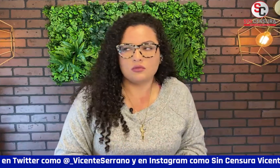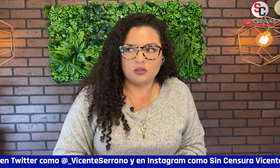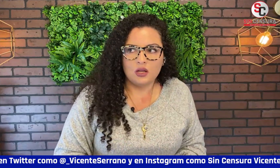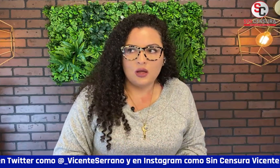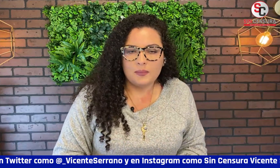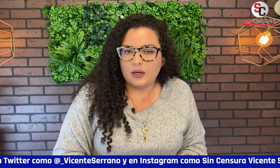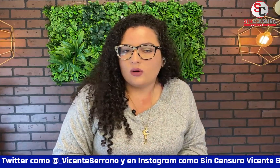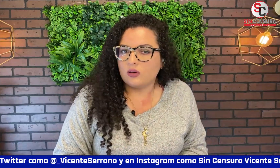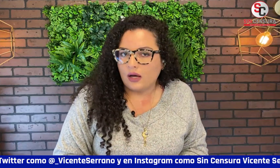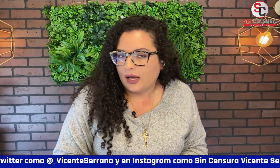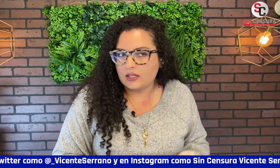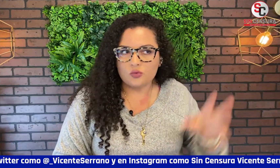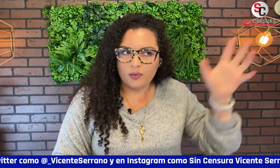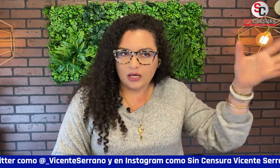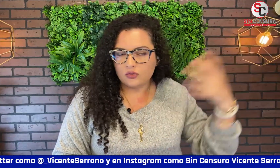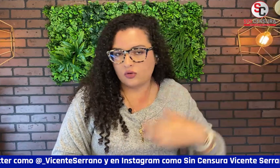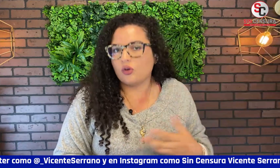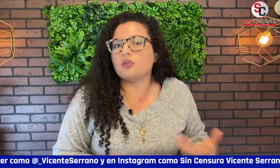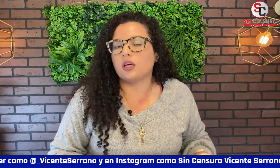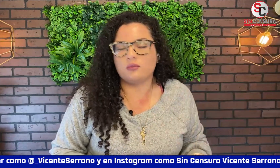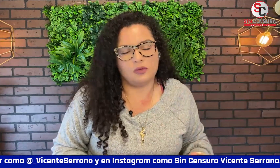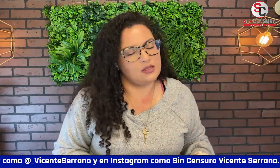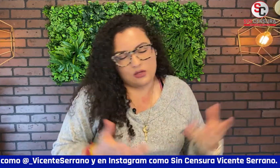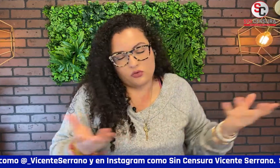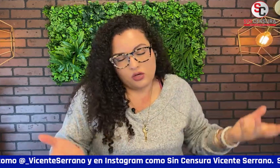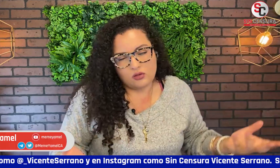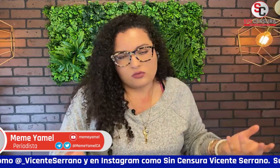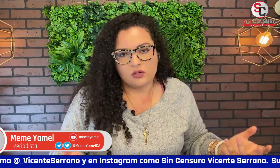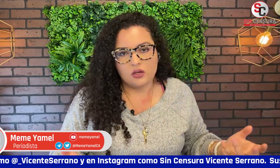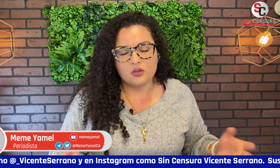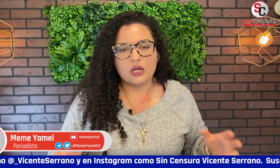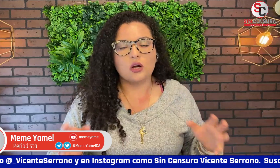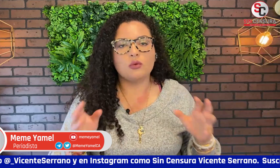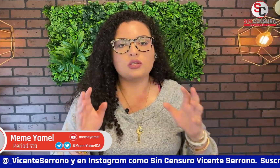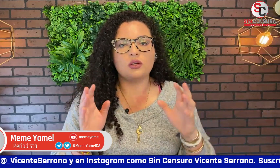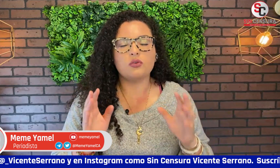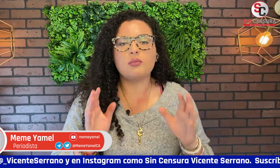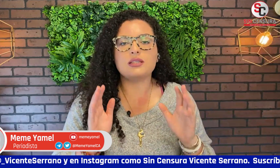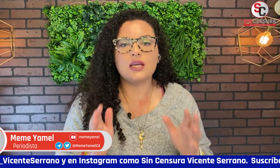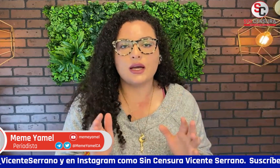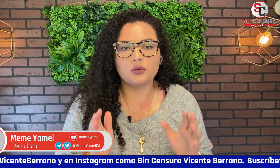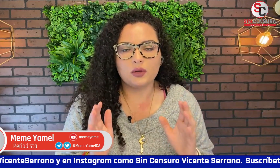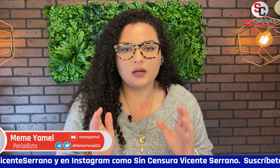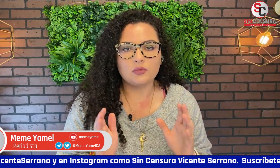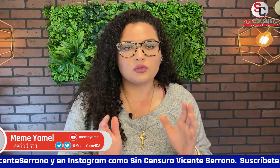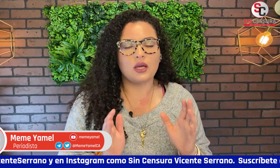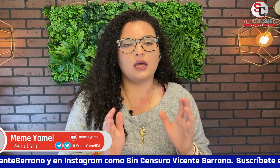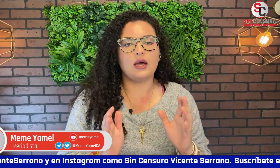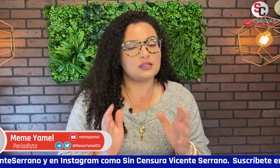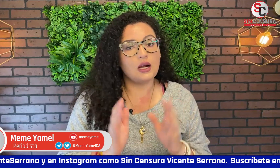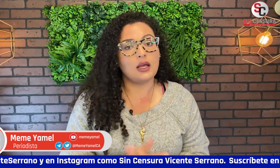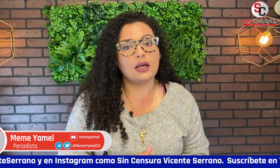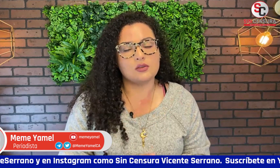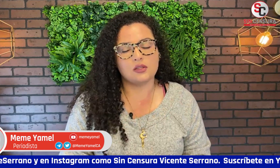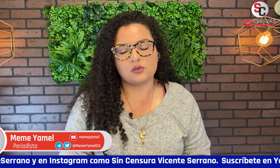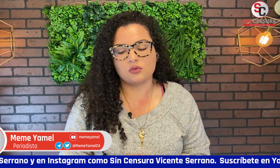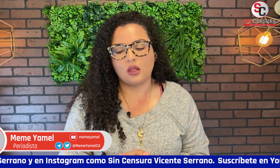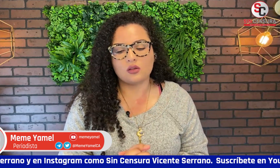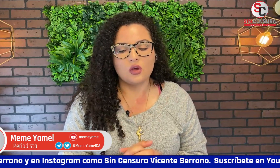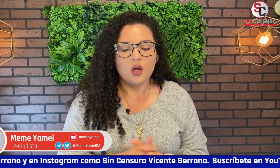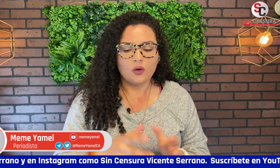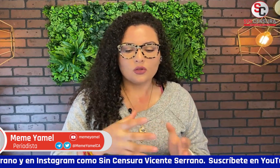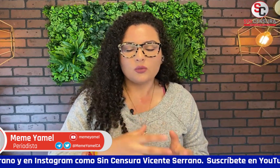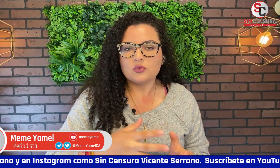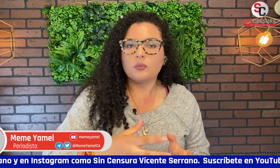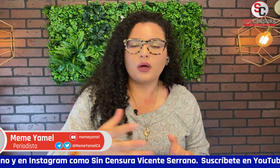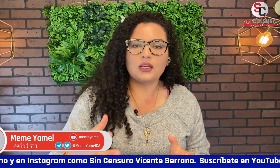Unidos. Pero, ese es un país, yo soy otro, que Estados Unidos. O sea, como si de forma ciega tuviéramos que hacerle caso a Estados